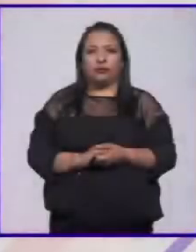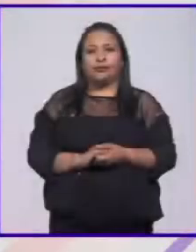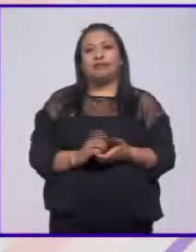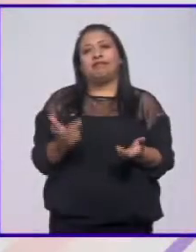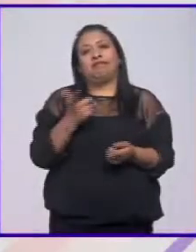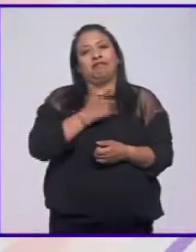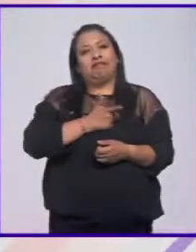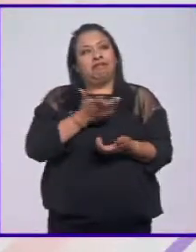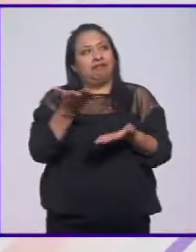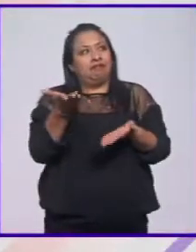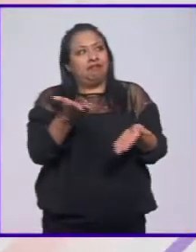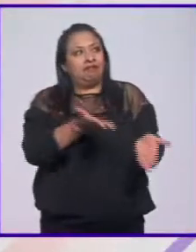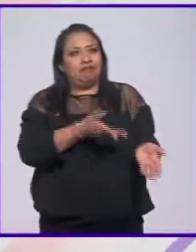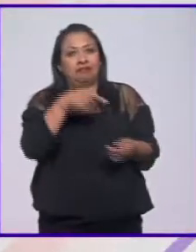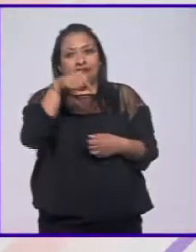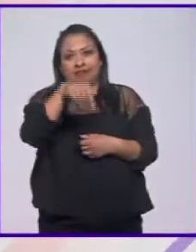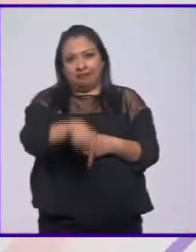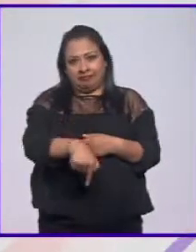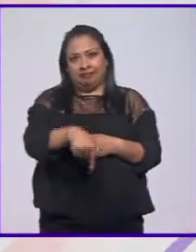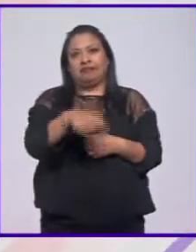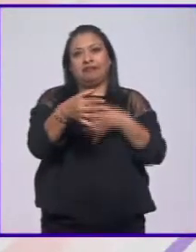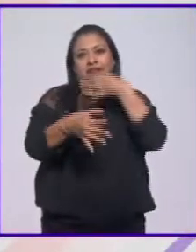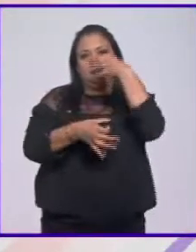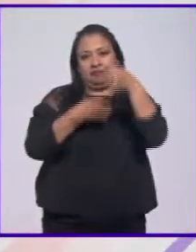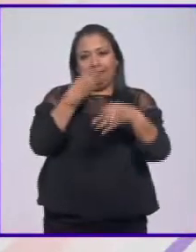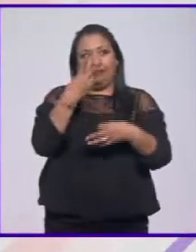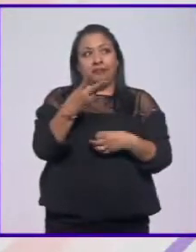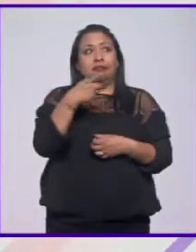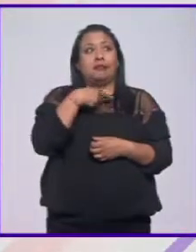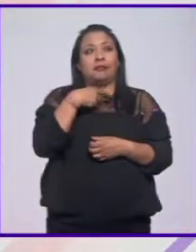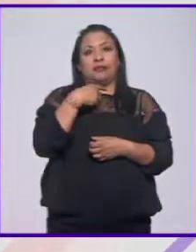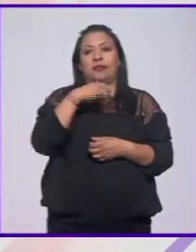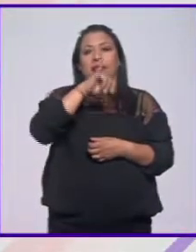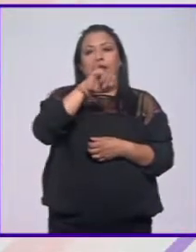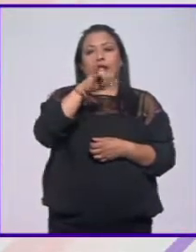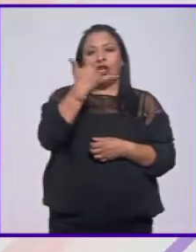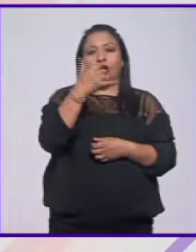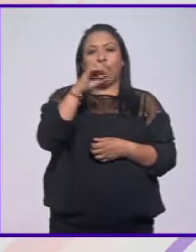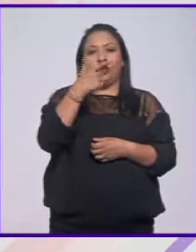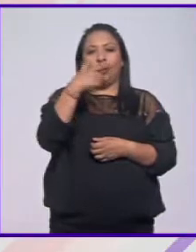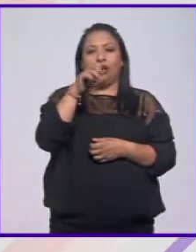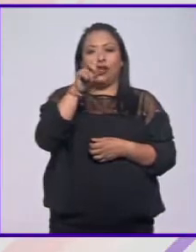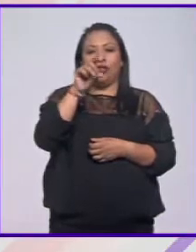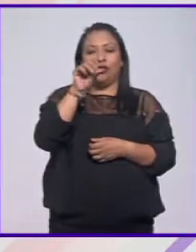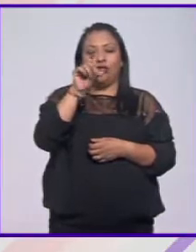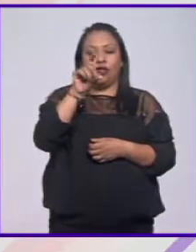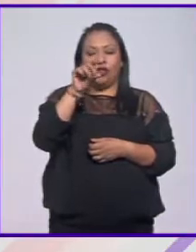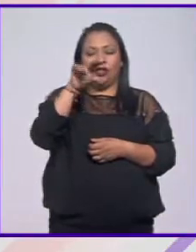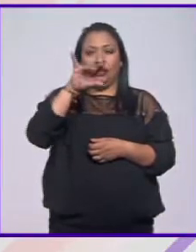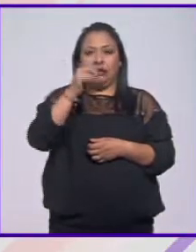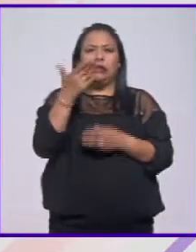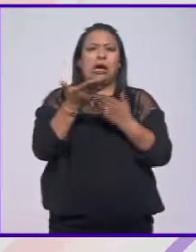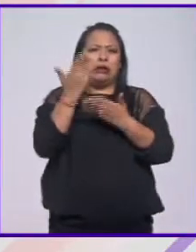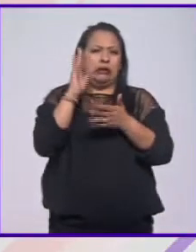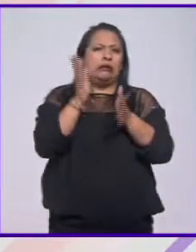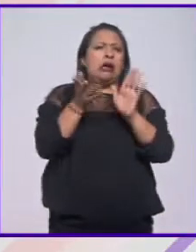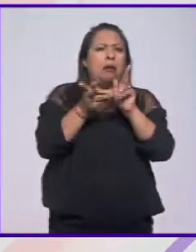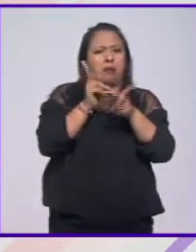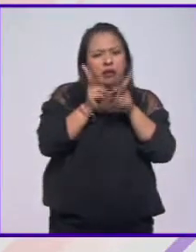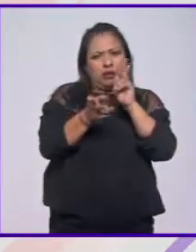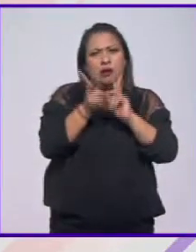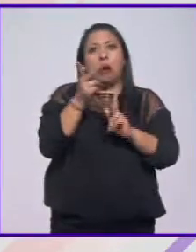Bueno, qué gusto recibir aquí en Noticias 22 a Jorge Dondich, quien ya había platicado con nosotros, nos había